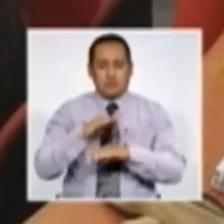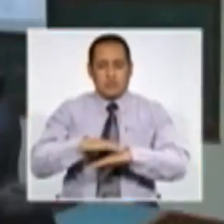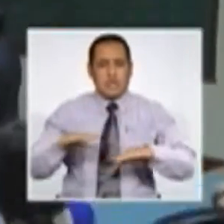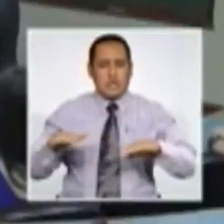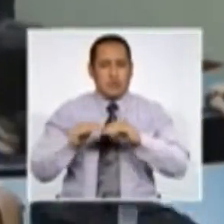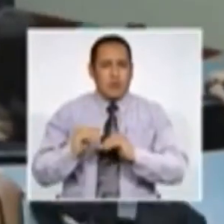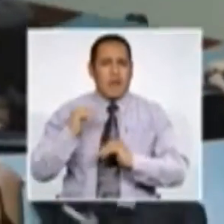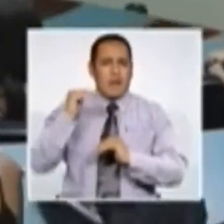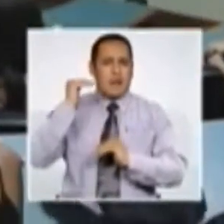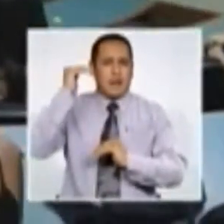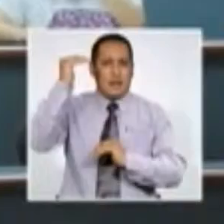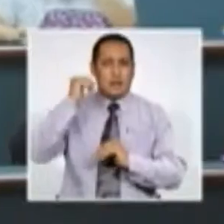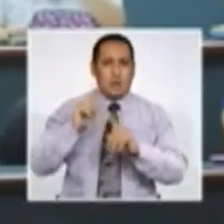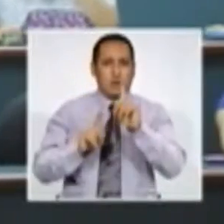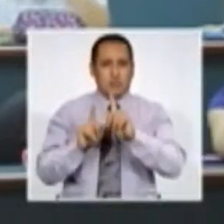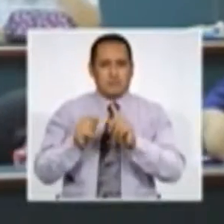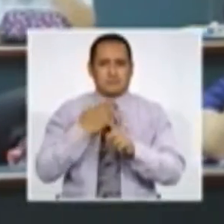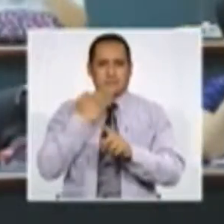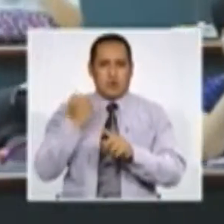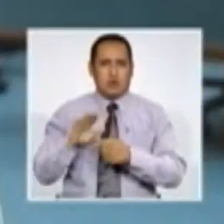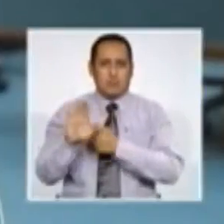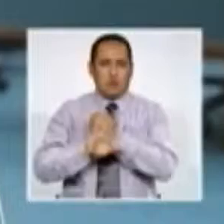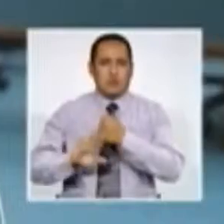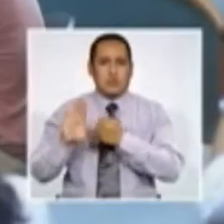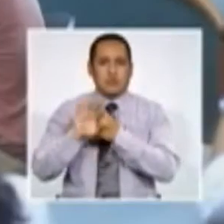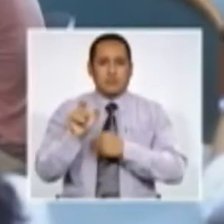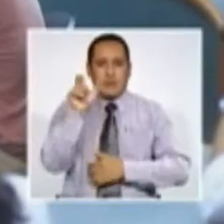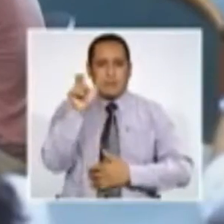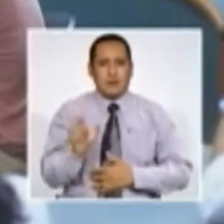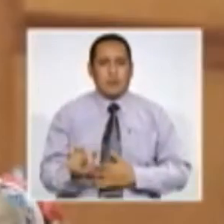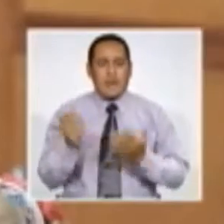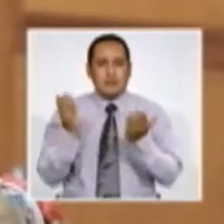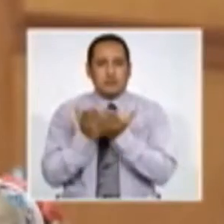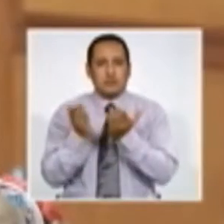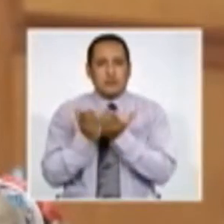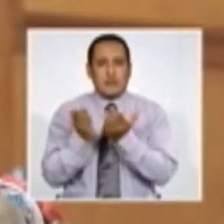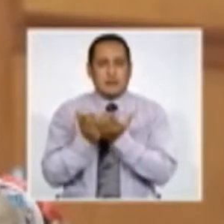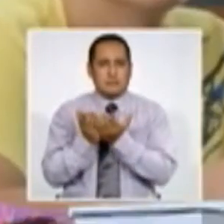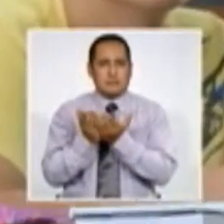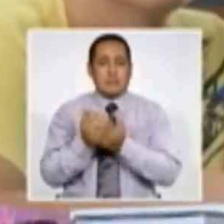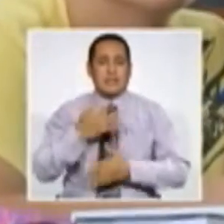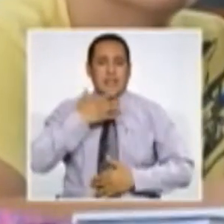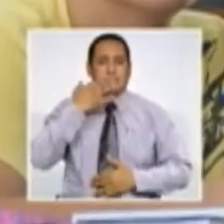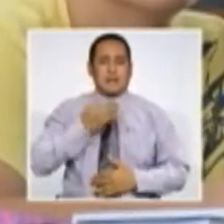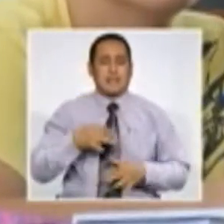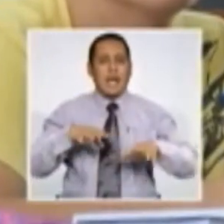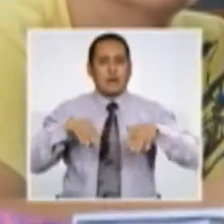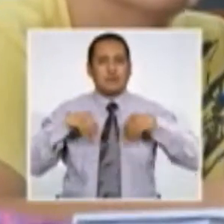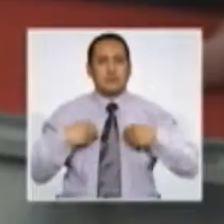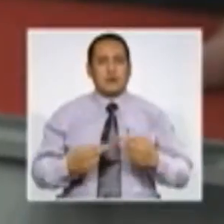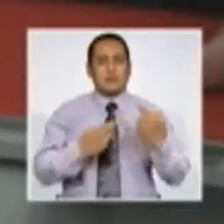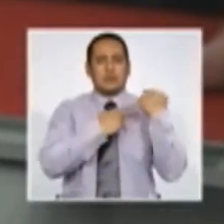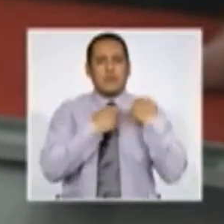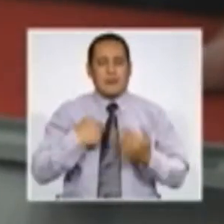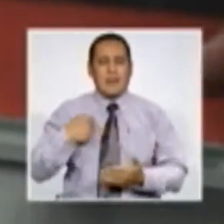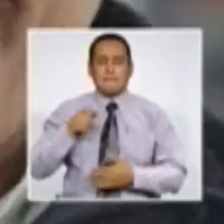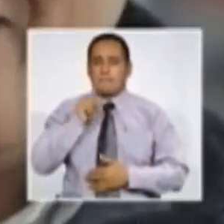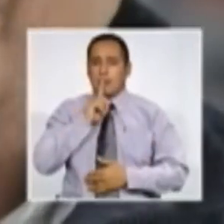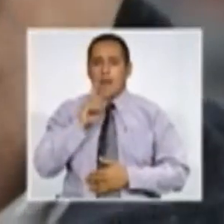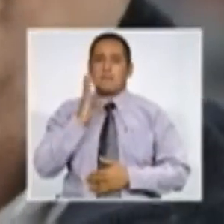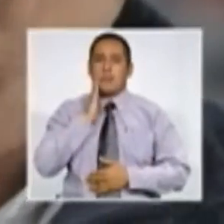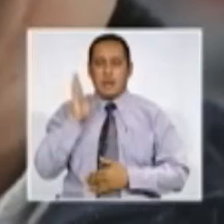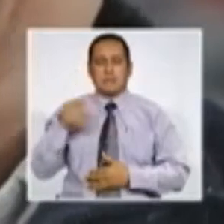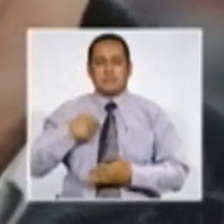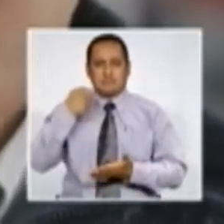través del más vulnerable cuando debía ser el más protegido, el estudiante. Cierto es que, asumido un compromiso